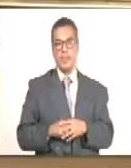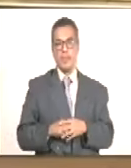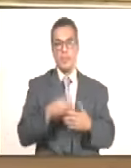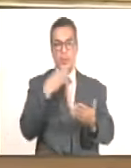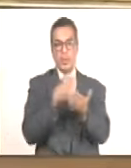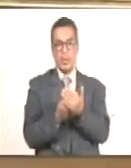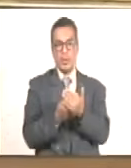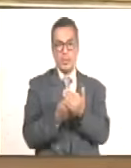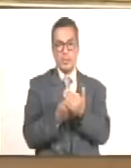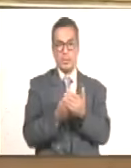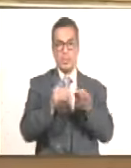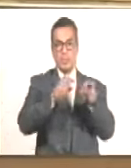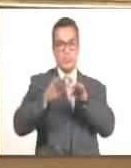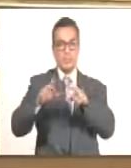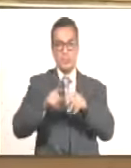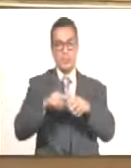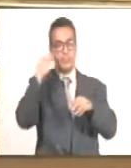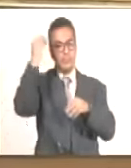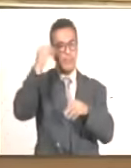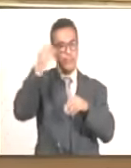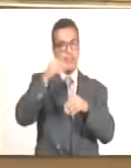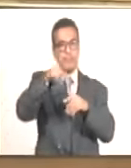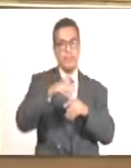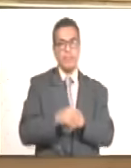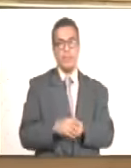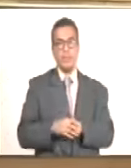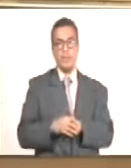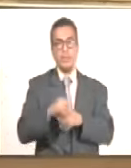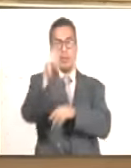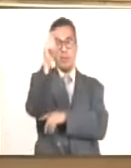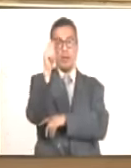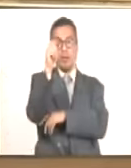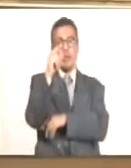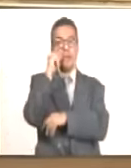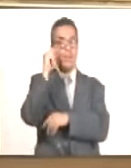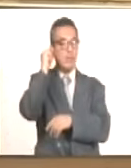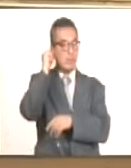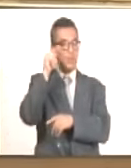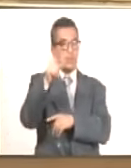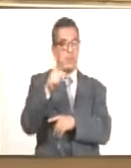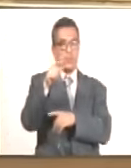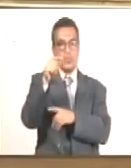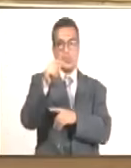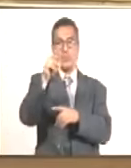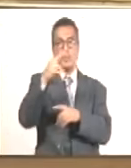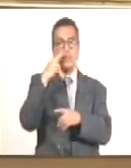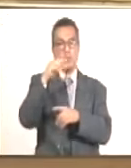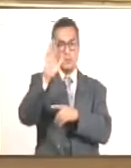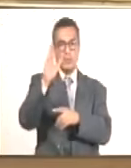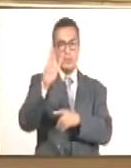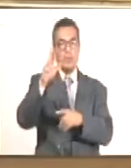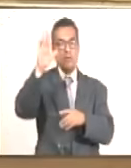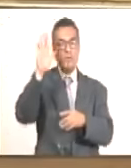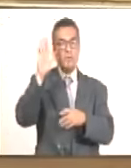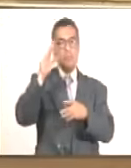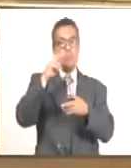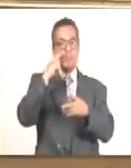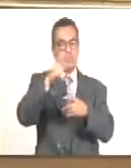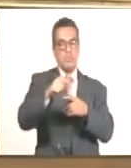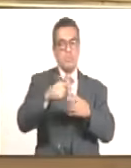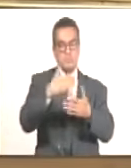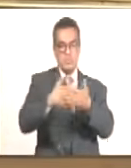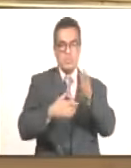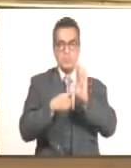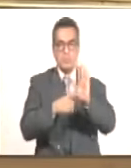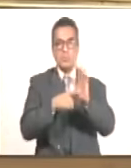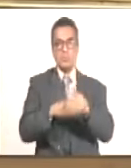Muchas gracias, querida secretaria. En consideración, las honorables diputadas y los honorables diputados que estén a favor del proyecto de orden del día